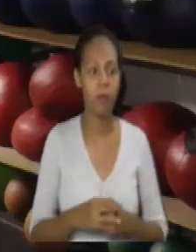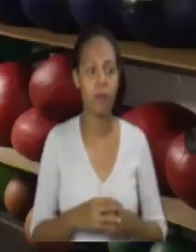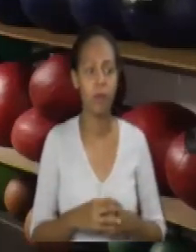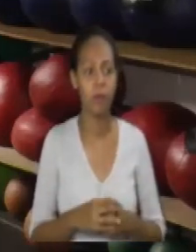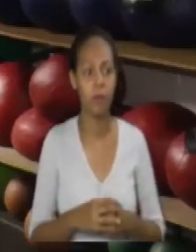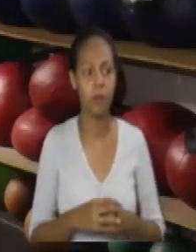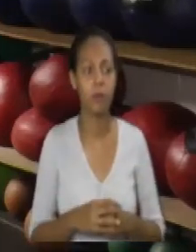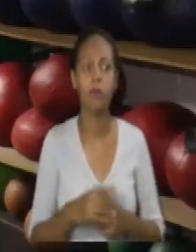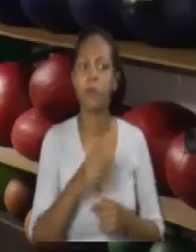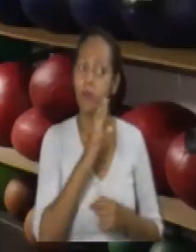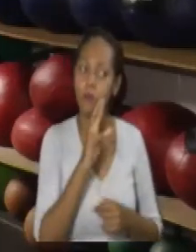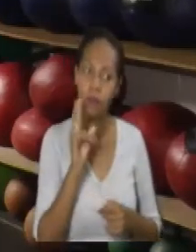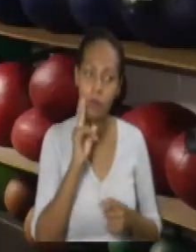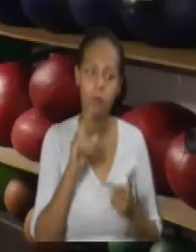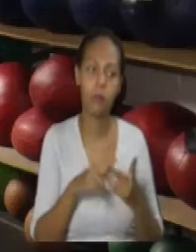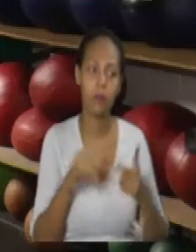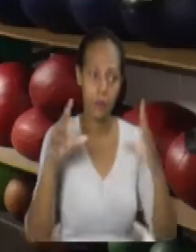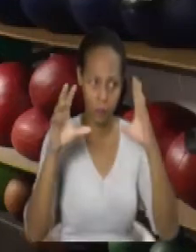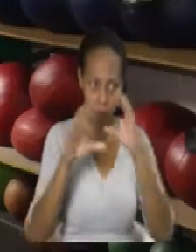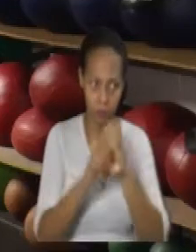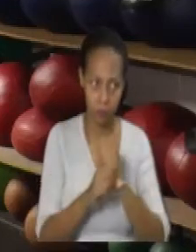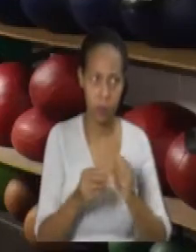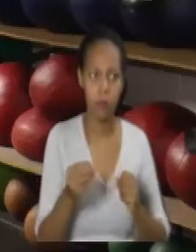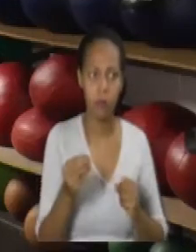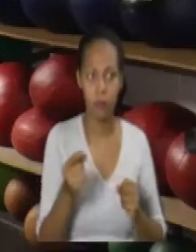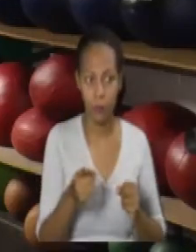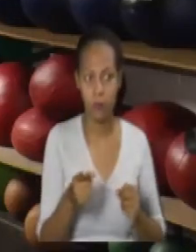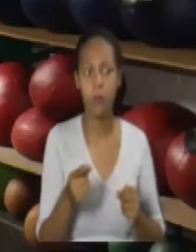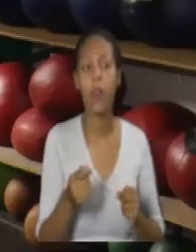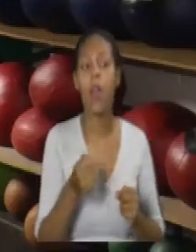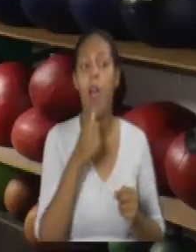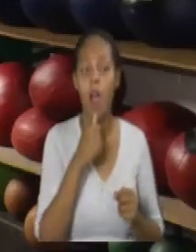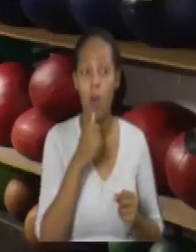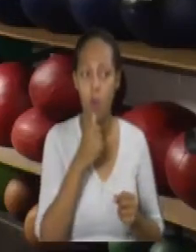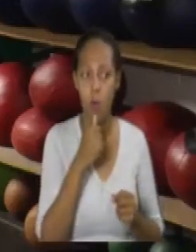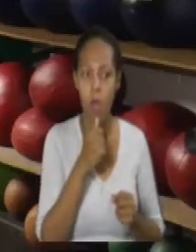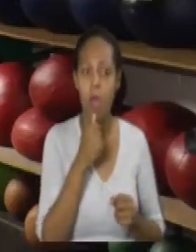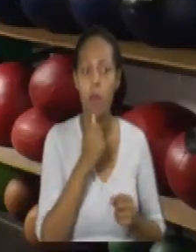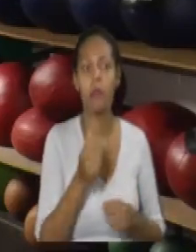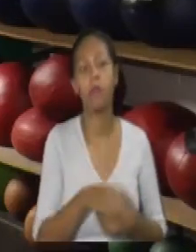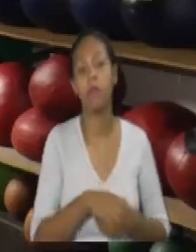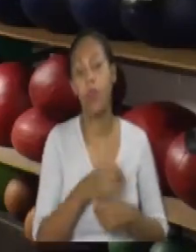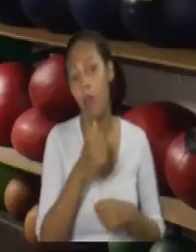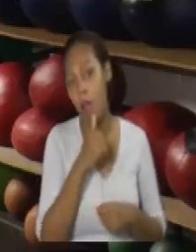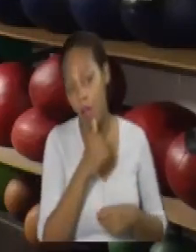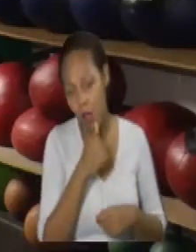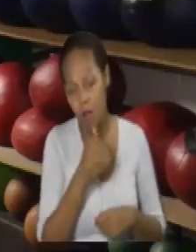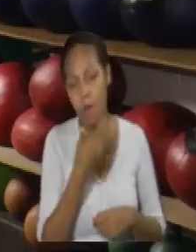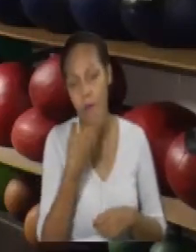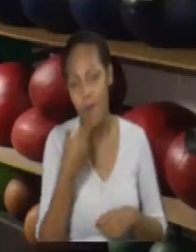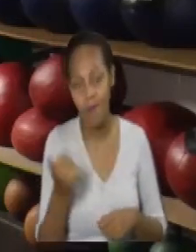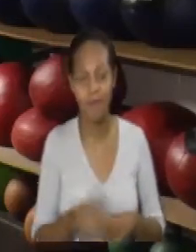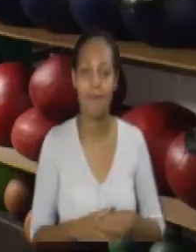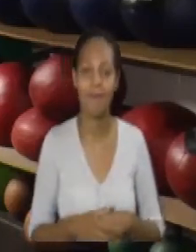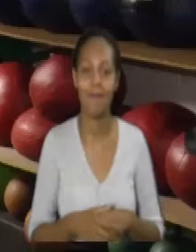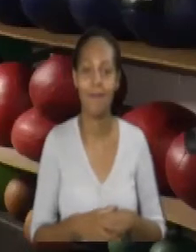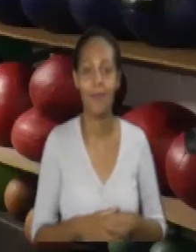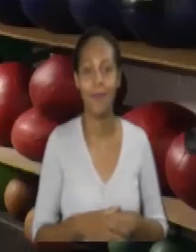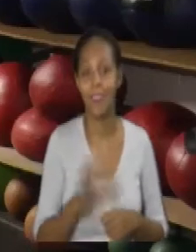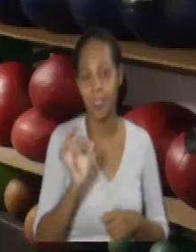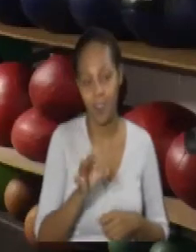los almuerzos, en las comidas, ingerir la comida con agua, dejar los jugos para las medias tardes, para las medias mañanas,